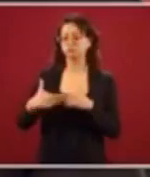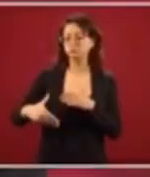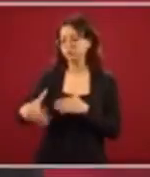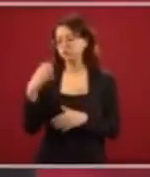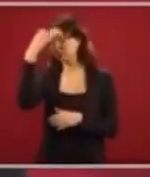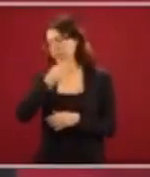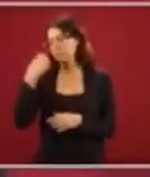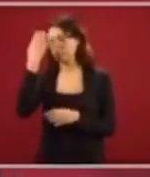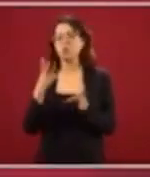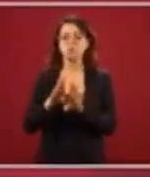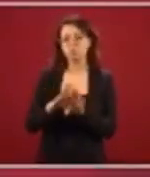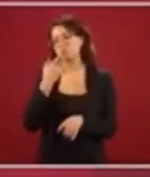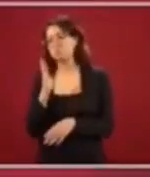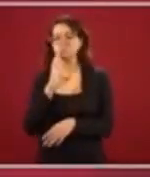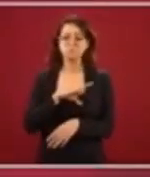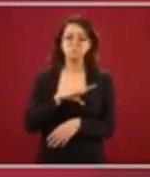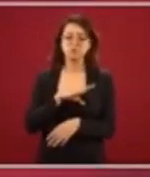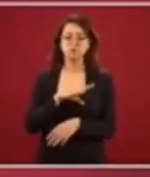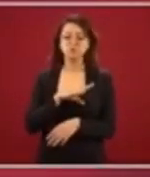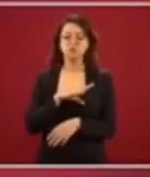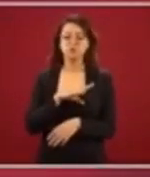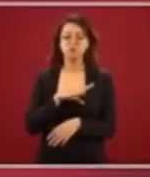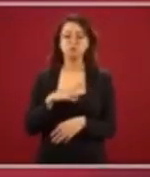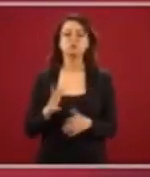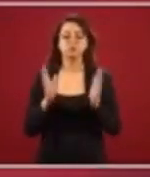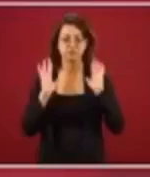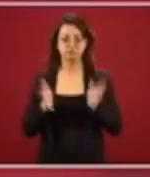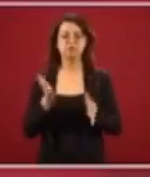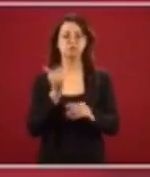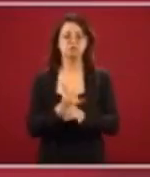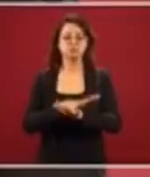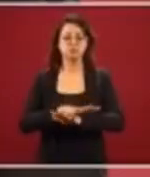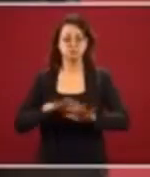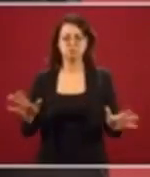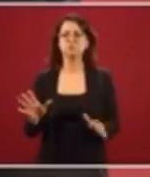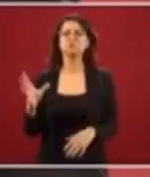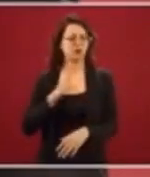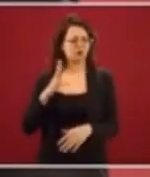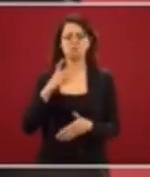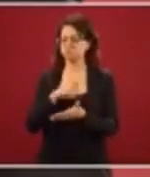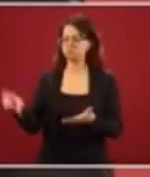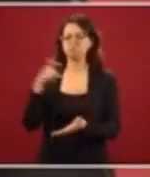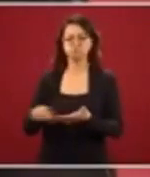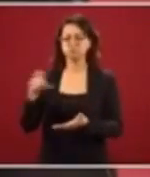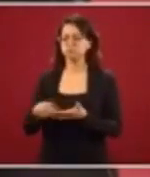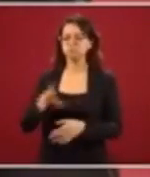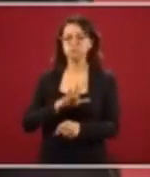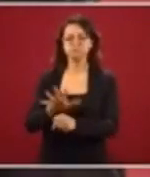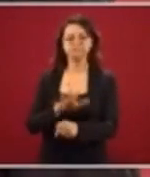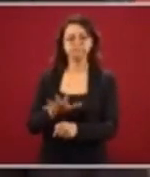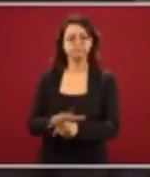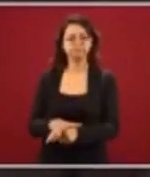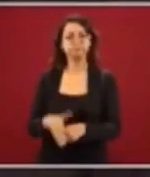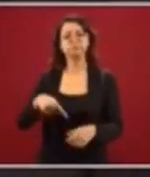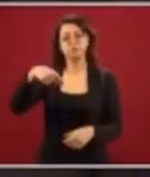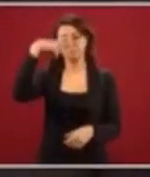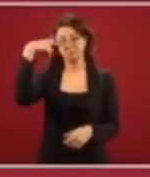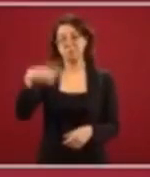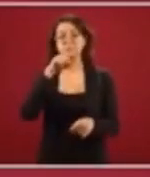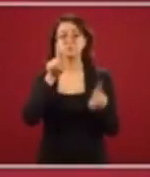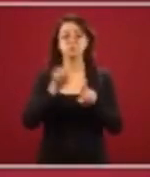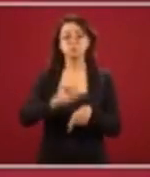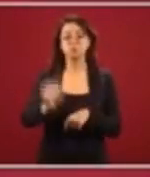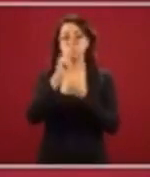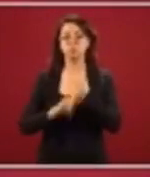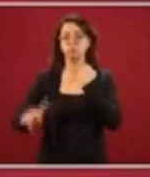evaluar cómo vamos. Ya se informó que se están comprando todos los medicamentos, tanto en México como en el